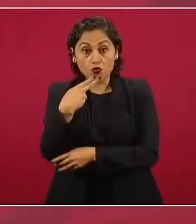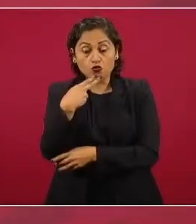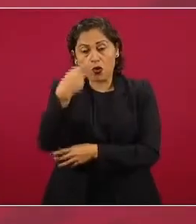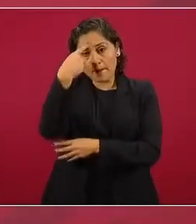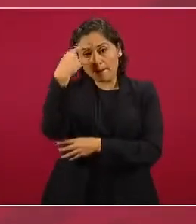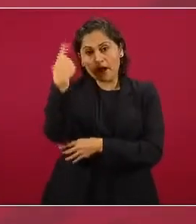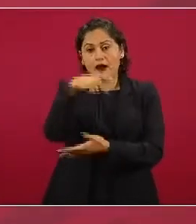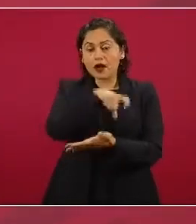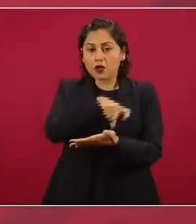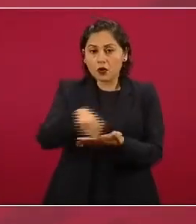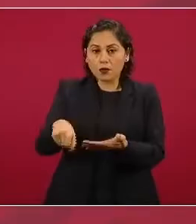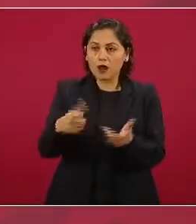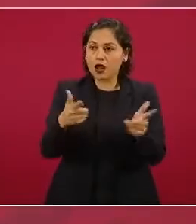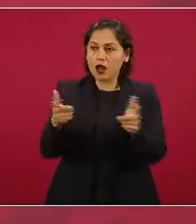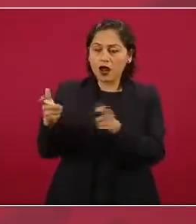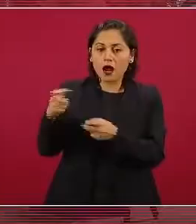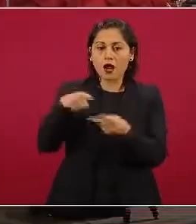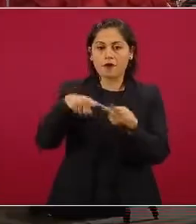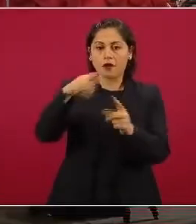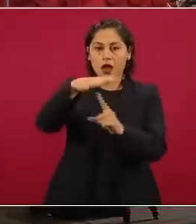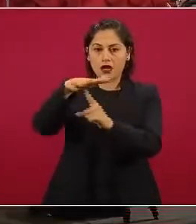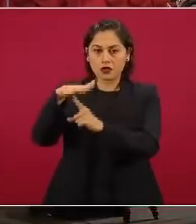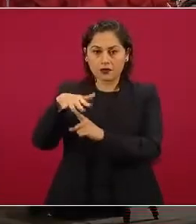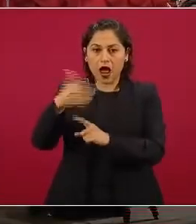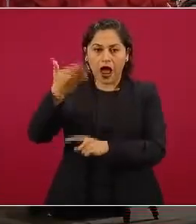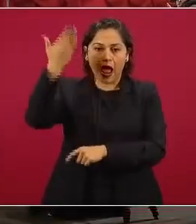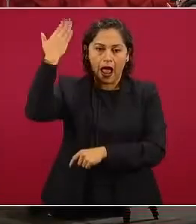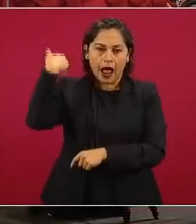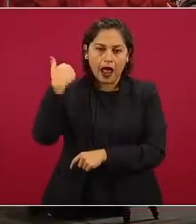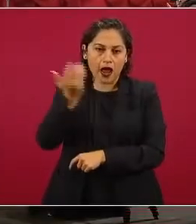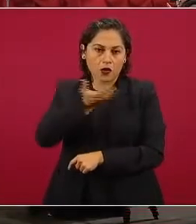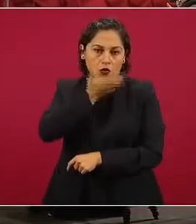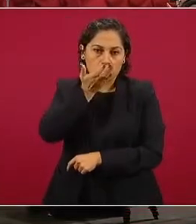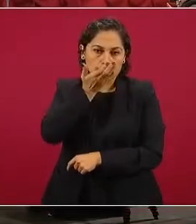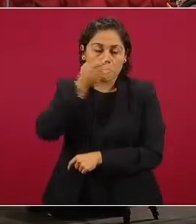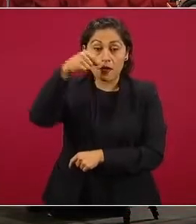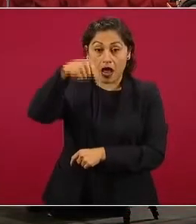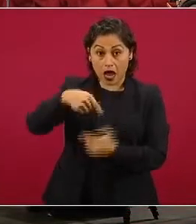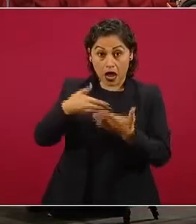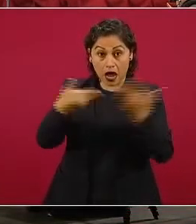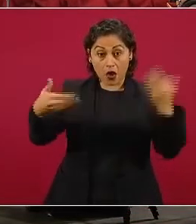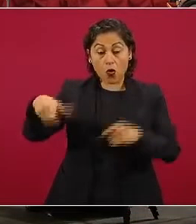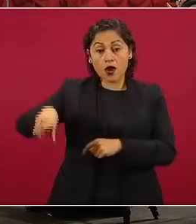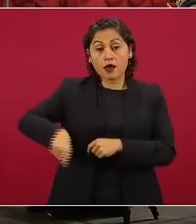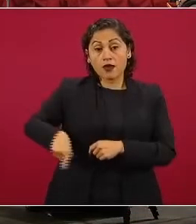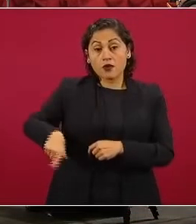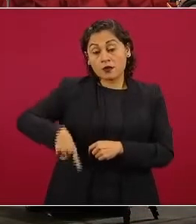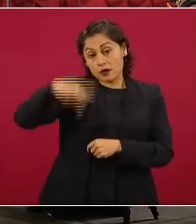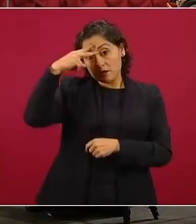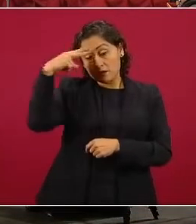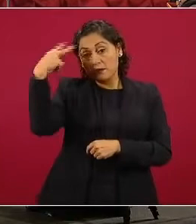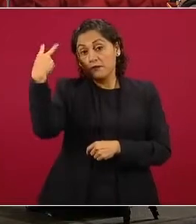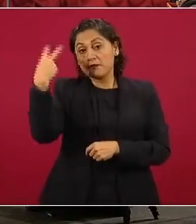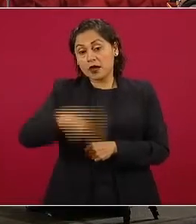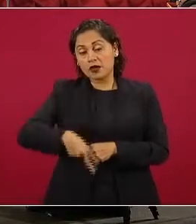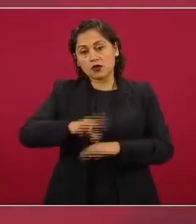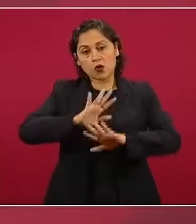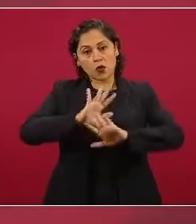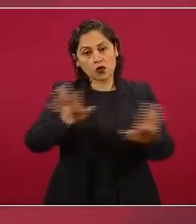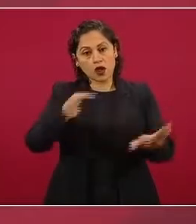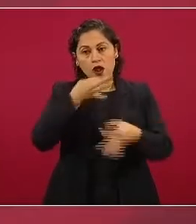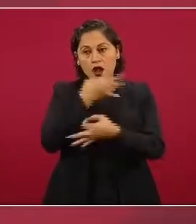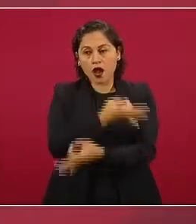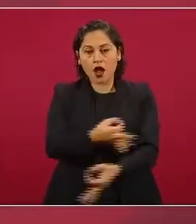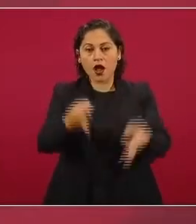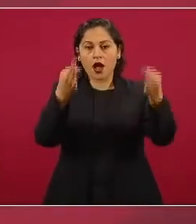armas, helicópteros, etcétera, etcétera, etcétera. El Gobierno de México ha expresado ya en varias ocasiones que esa